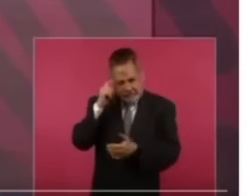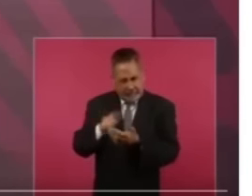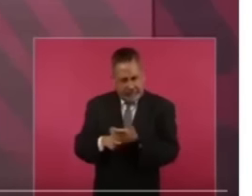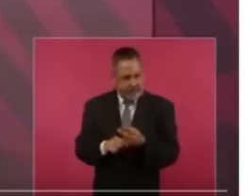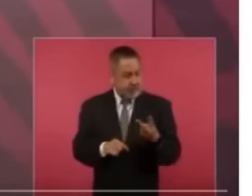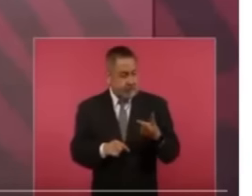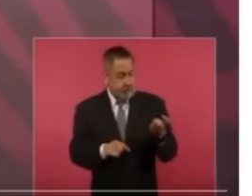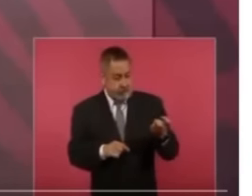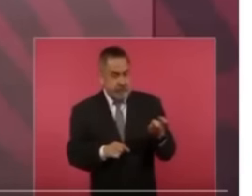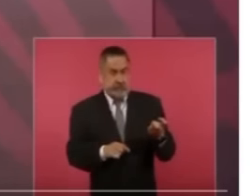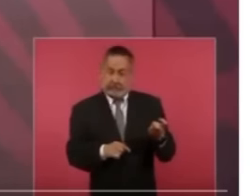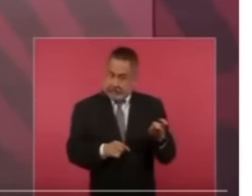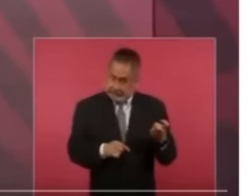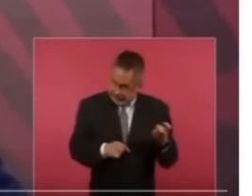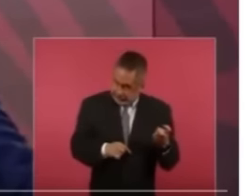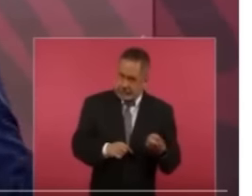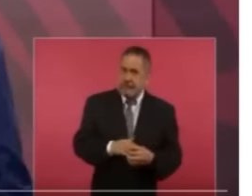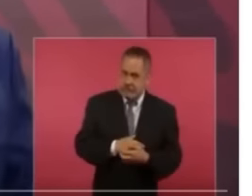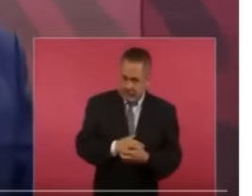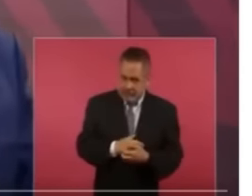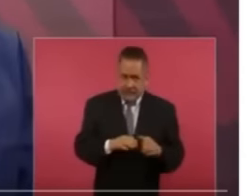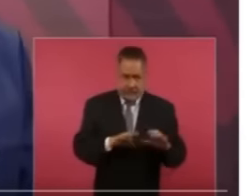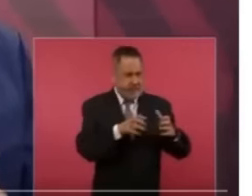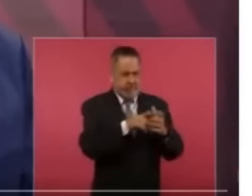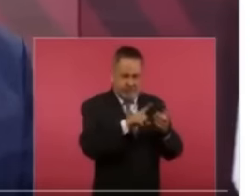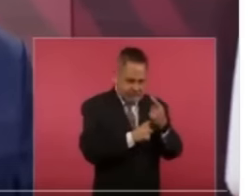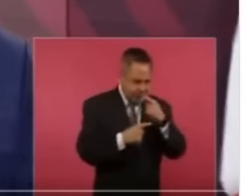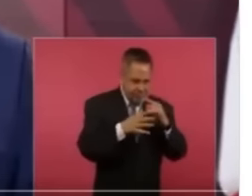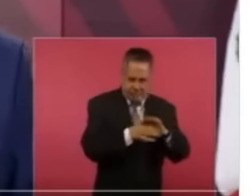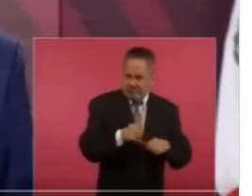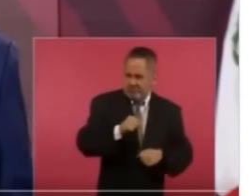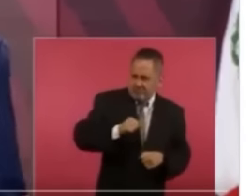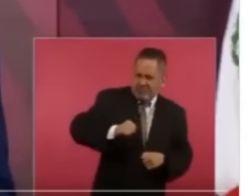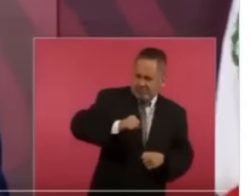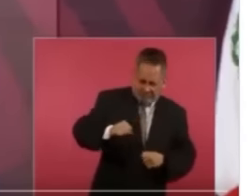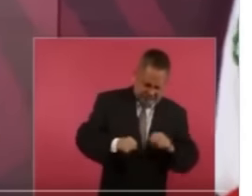Contra 200, porque el bloque conservador